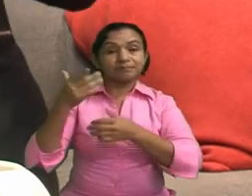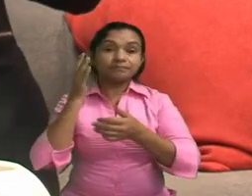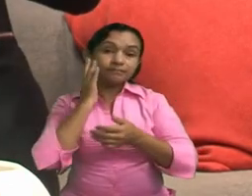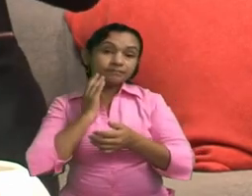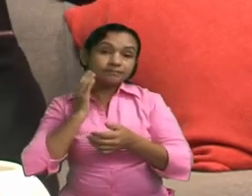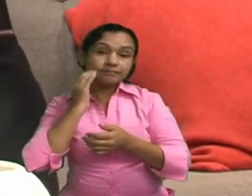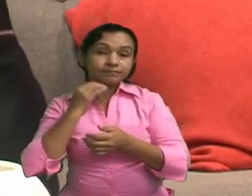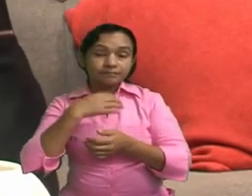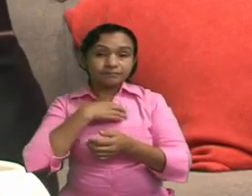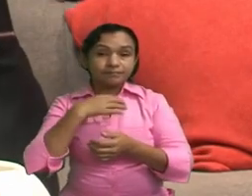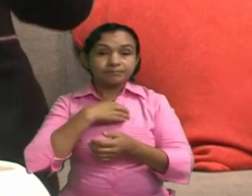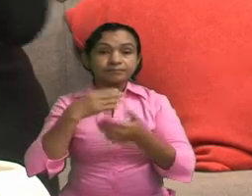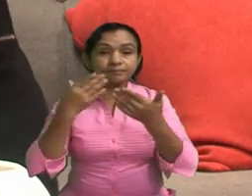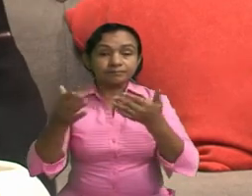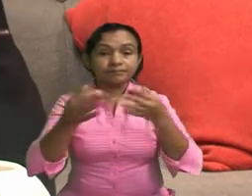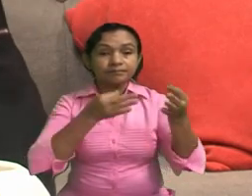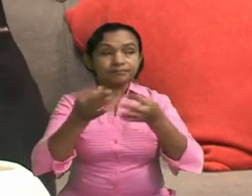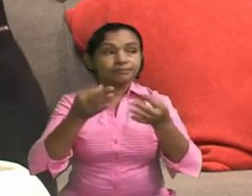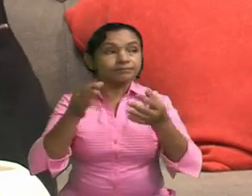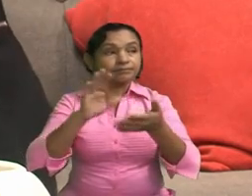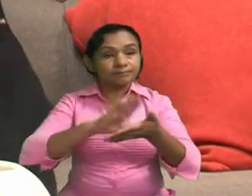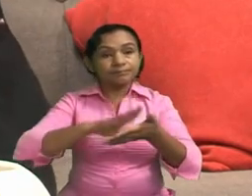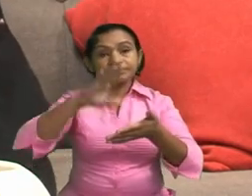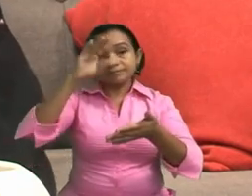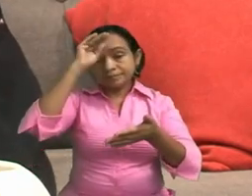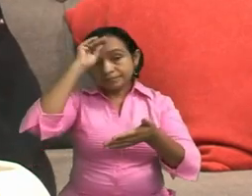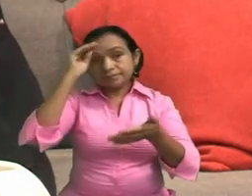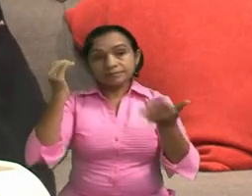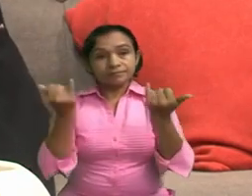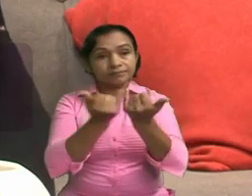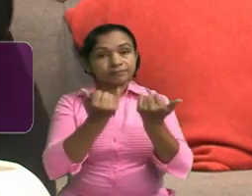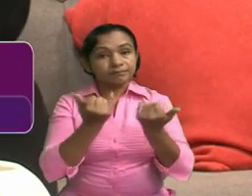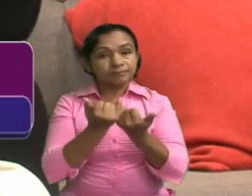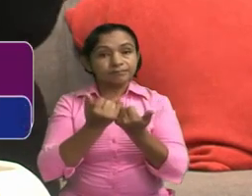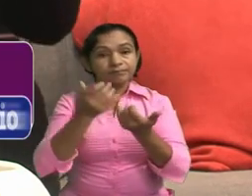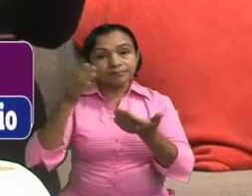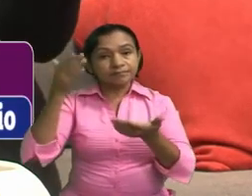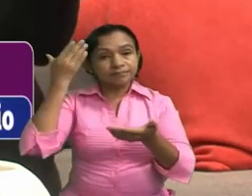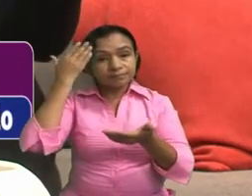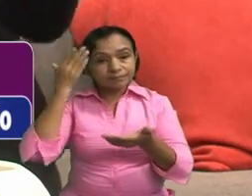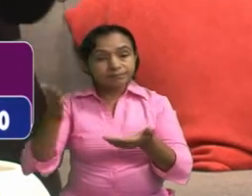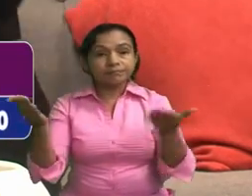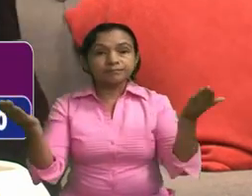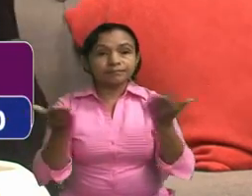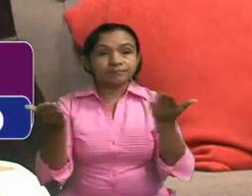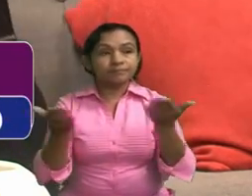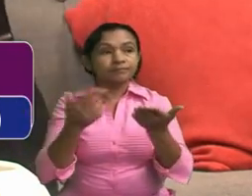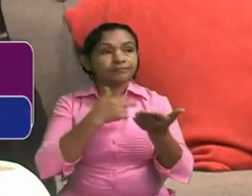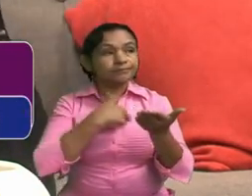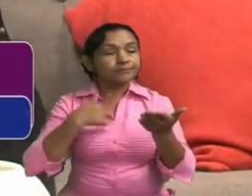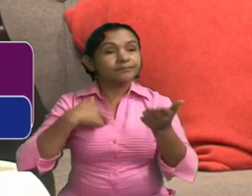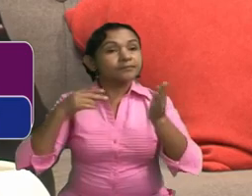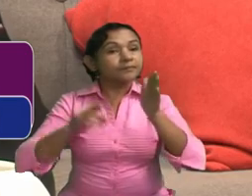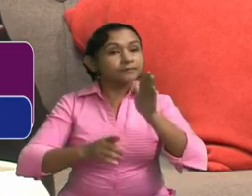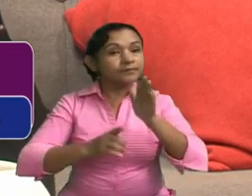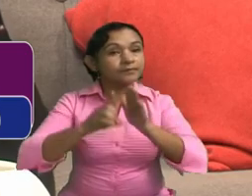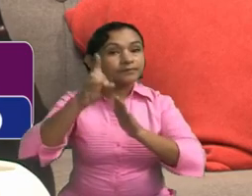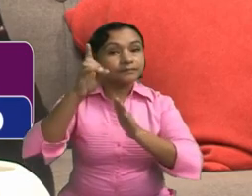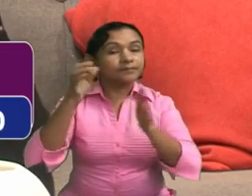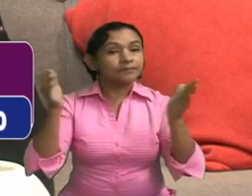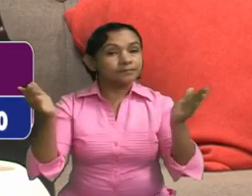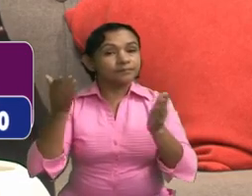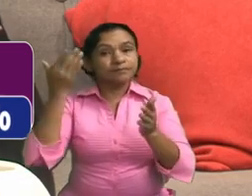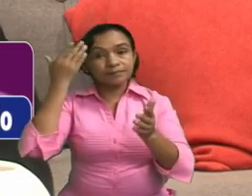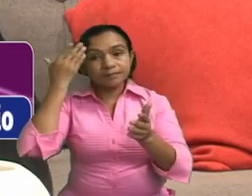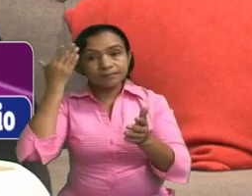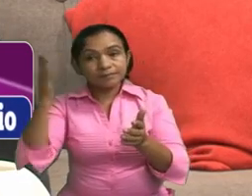te indica de que ellos están apropiados de eso. Ellos saben cómo es y cómo se va a desarrollar, ¿ya? Y ellos